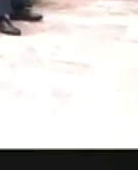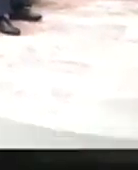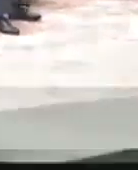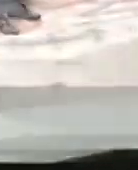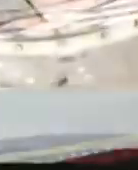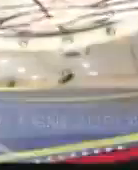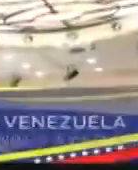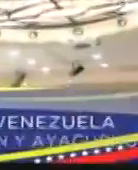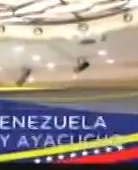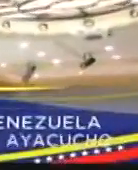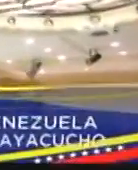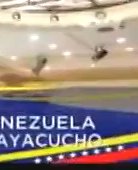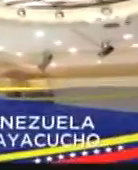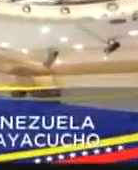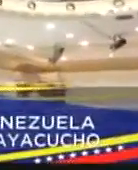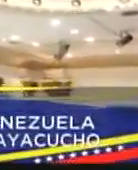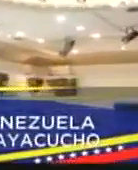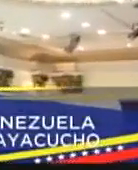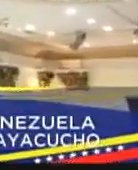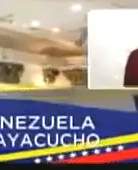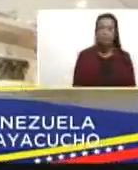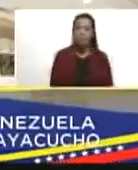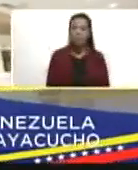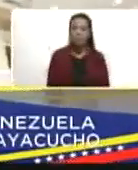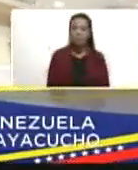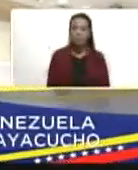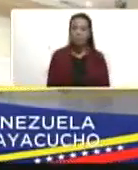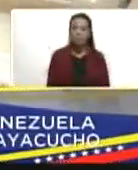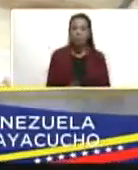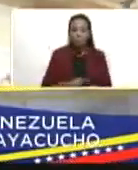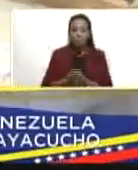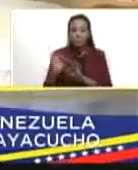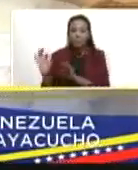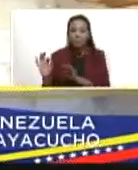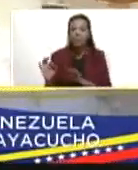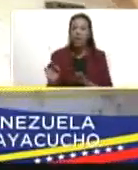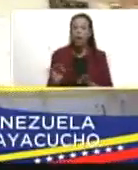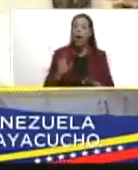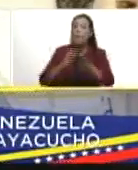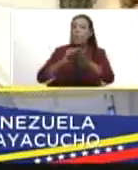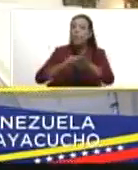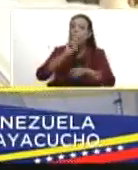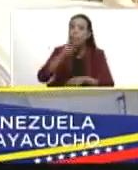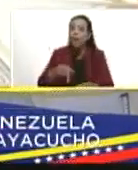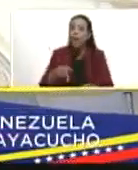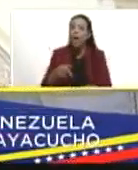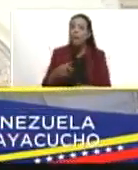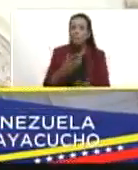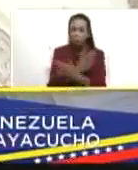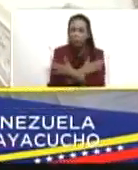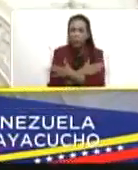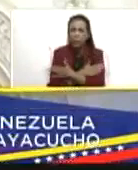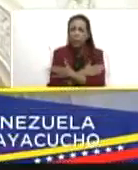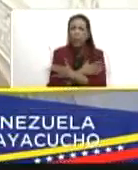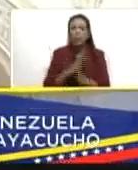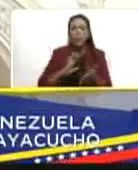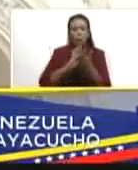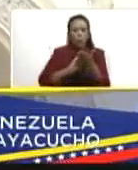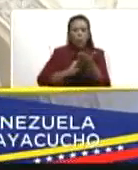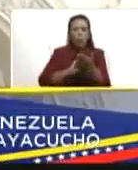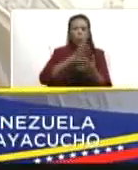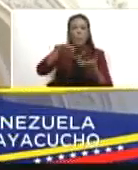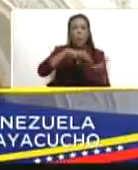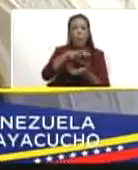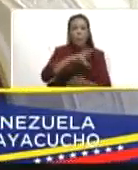jurídica de la que vamos gozando hoy y sin la cual no hubiésemos podido avanzar al ritmo que lo hicimos en la resolución de